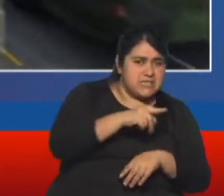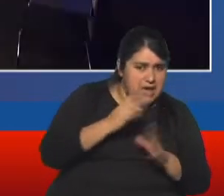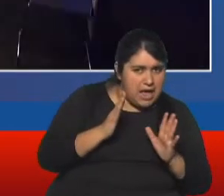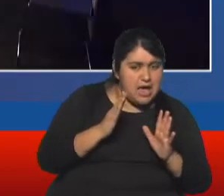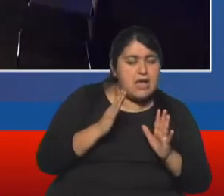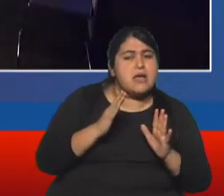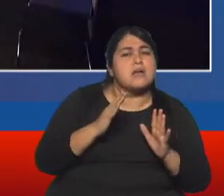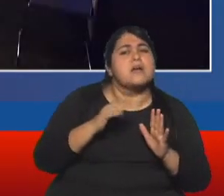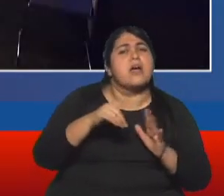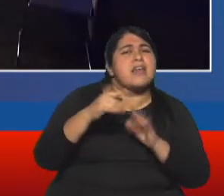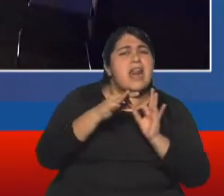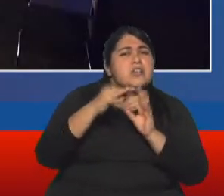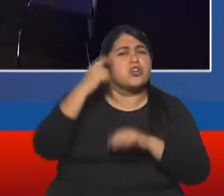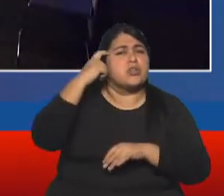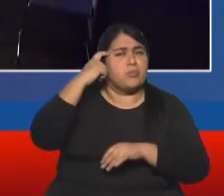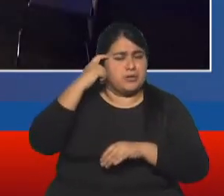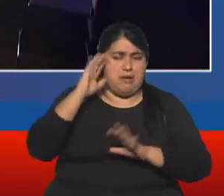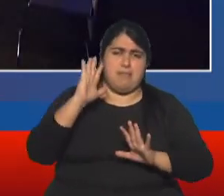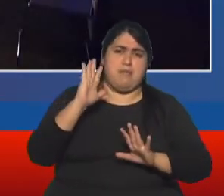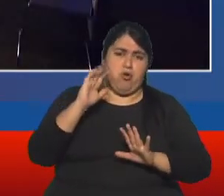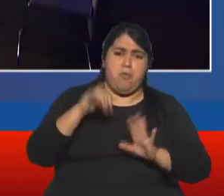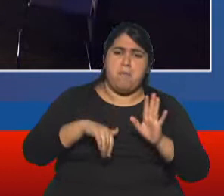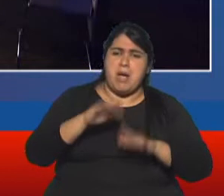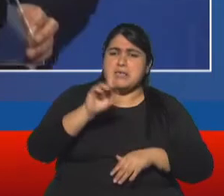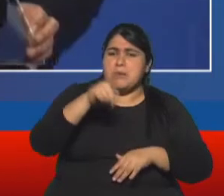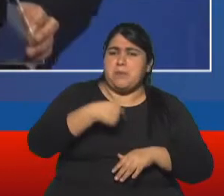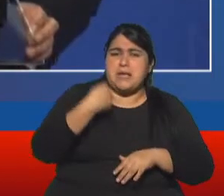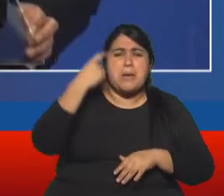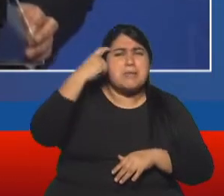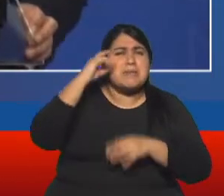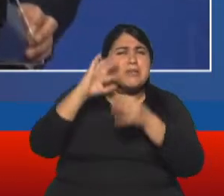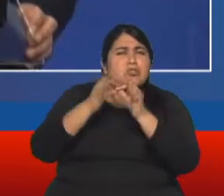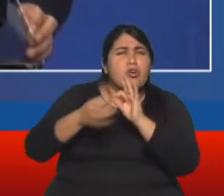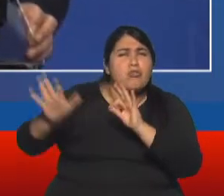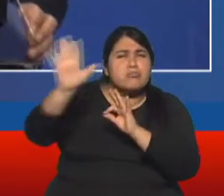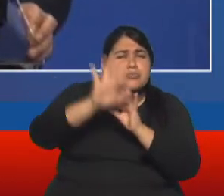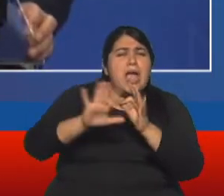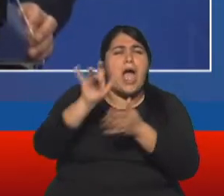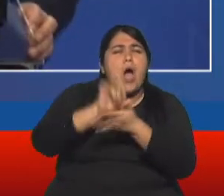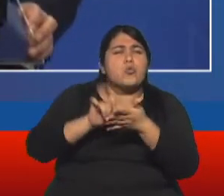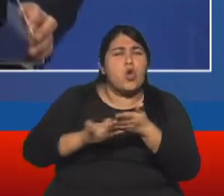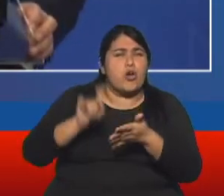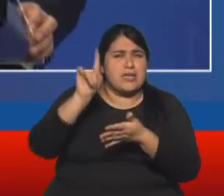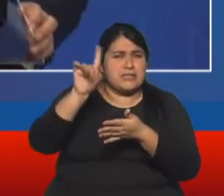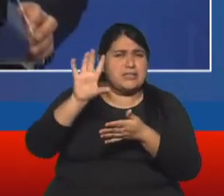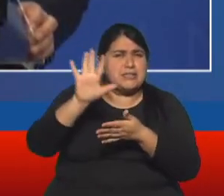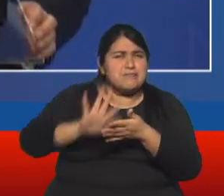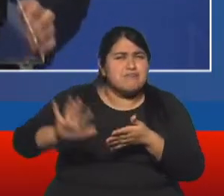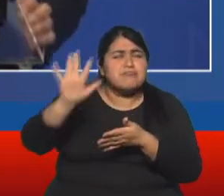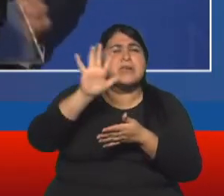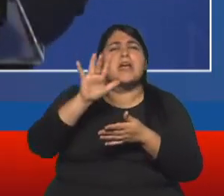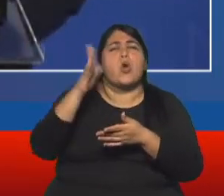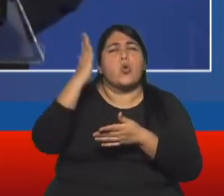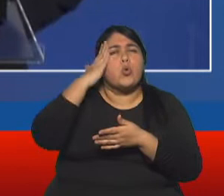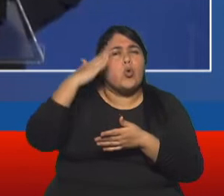intelectual, bueno, proveniente tal vez de centros de pensamiento europeos o de autores europeos. Todo lo que es una cultura